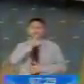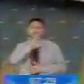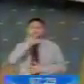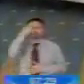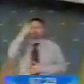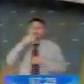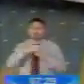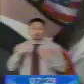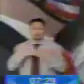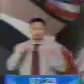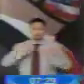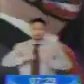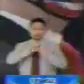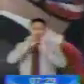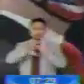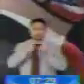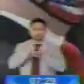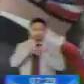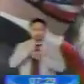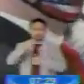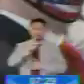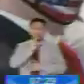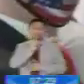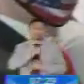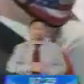25 millones de dólares en ayuda que ha hecho